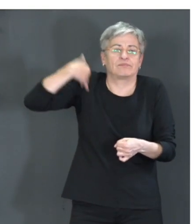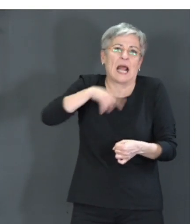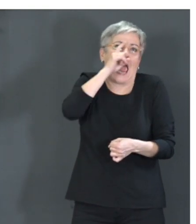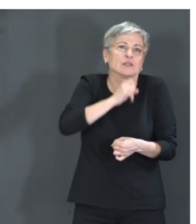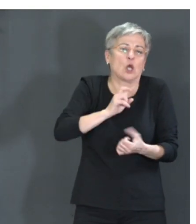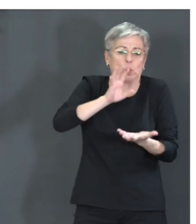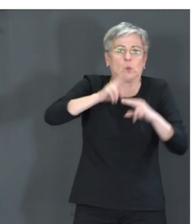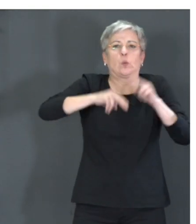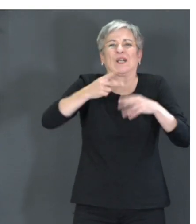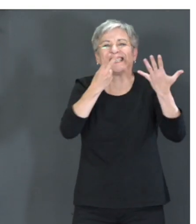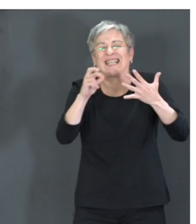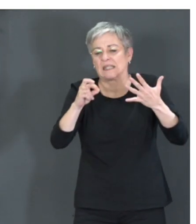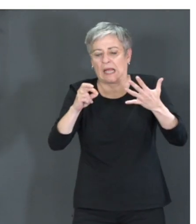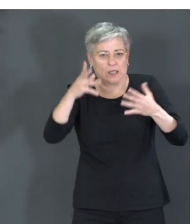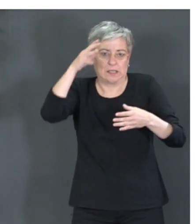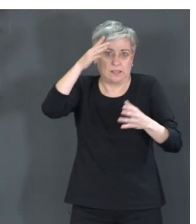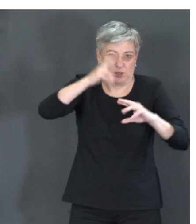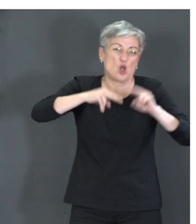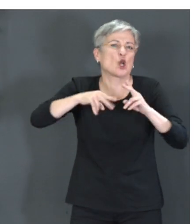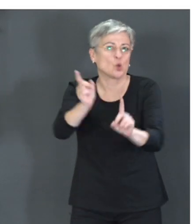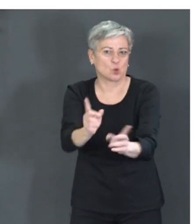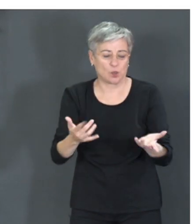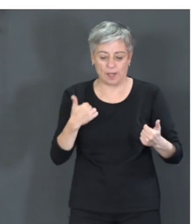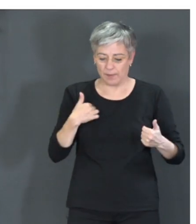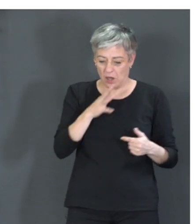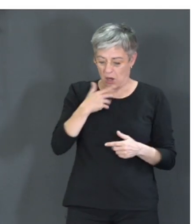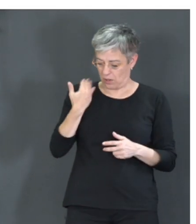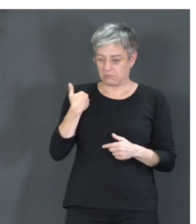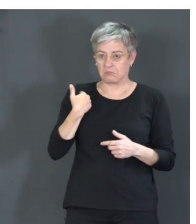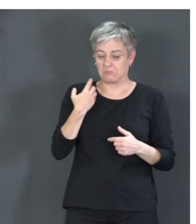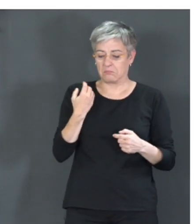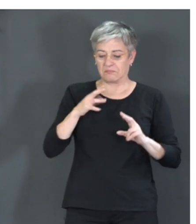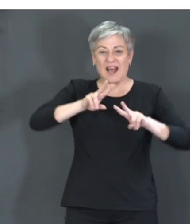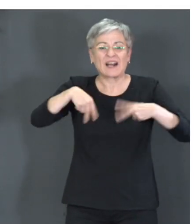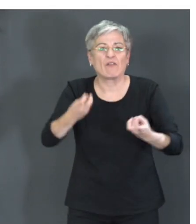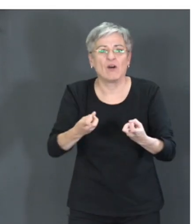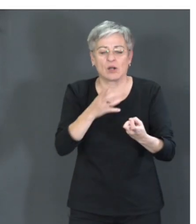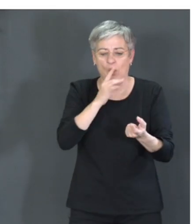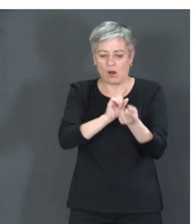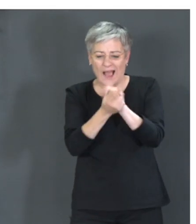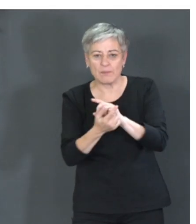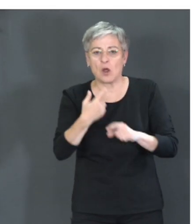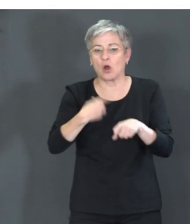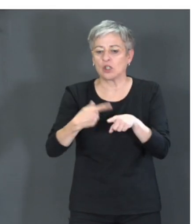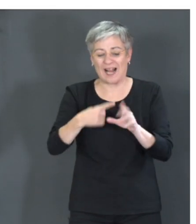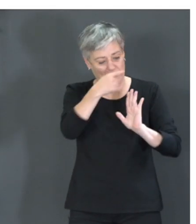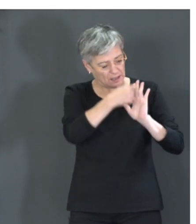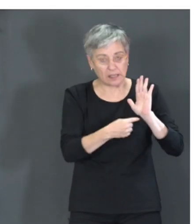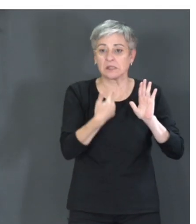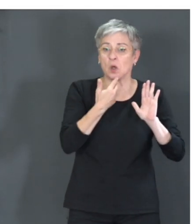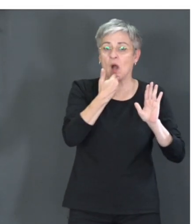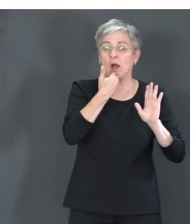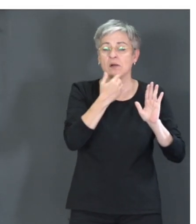70 no se tenía en cuenta esto, pero no estamos aprovechando las oportunidades de cuando hacemos un cambio, incorporar esos requisitos que nos